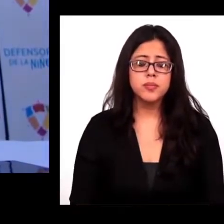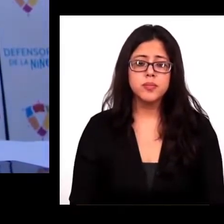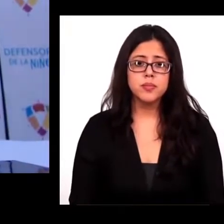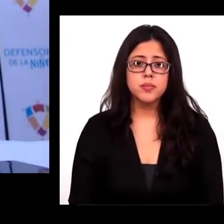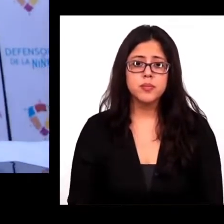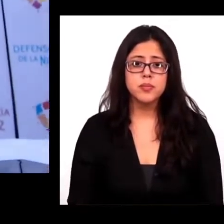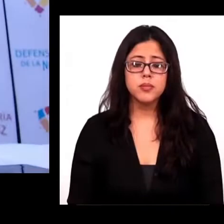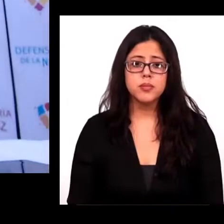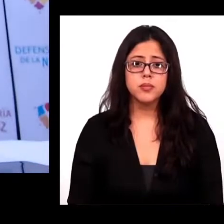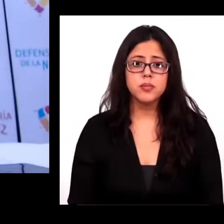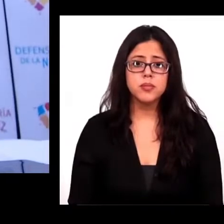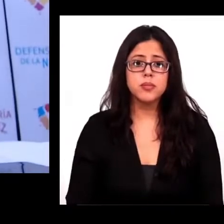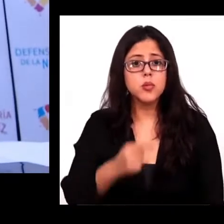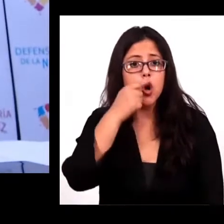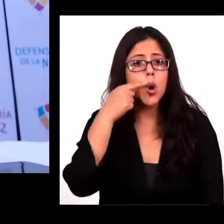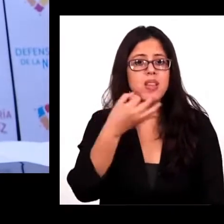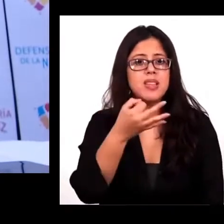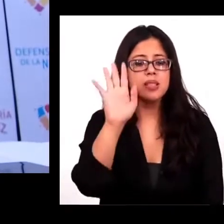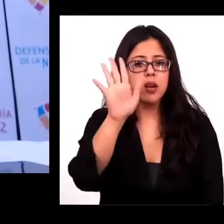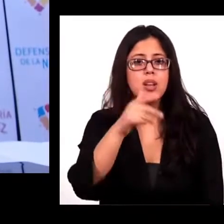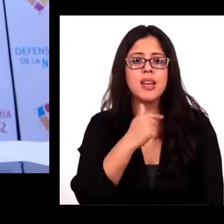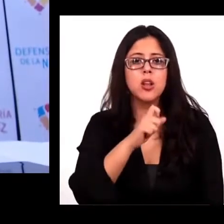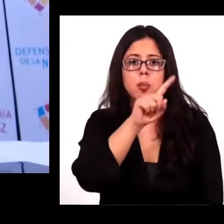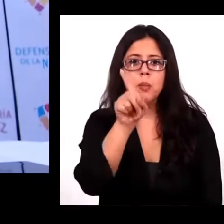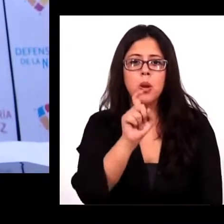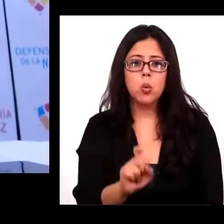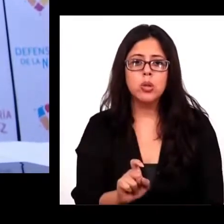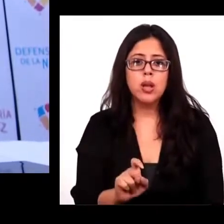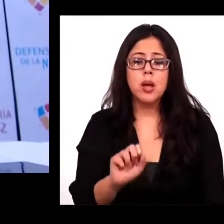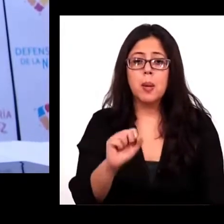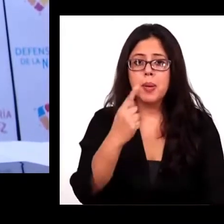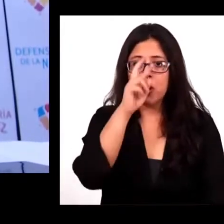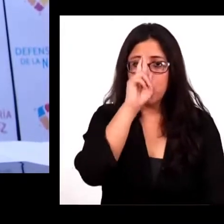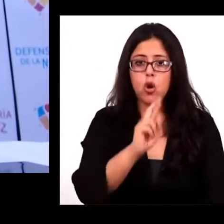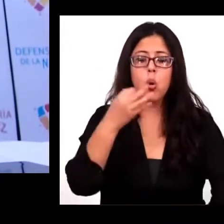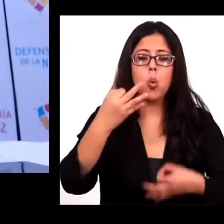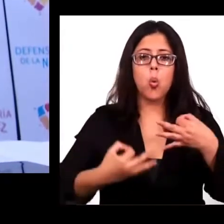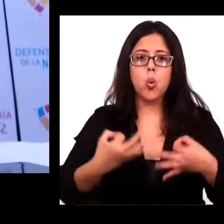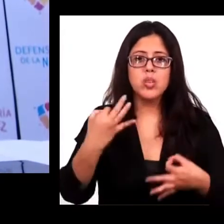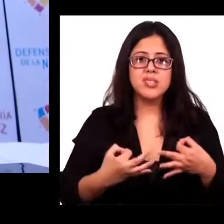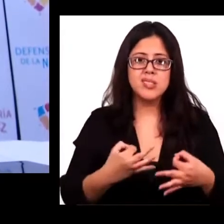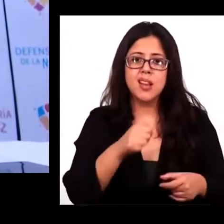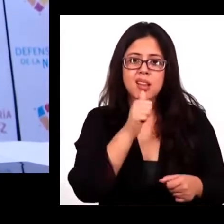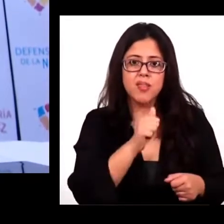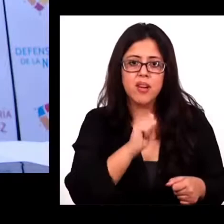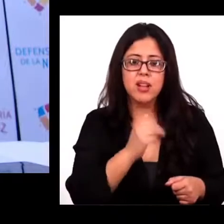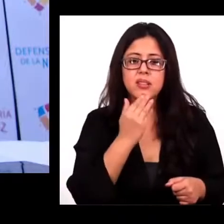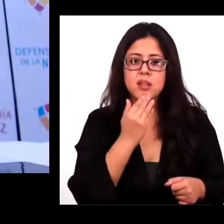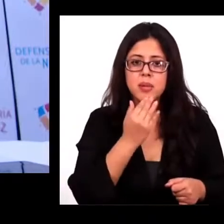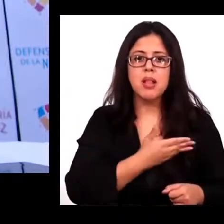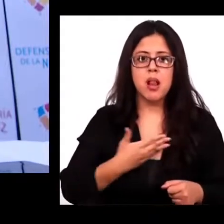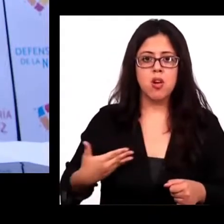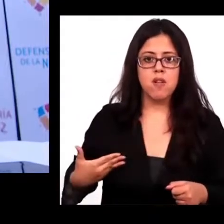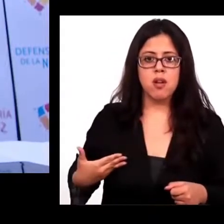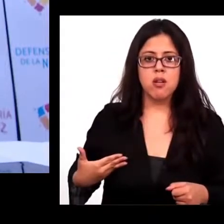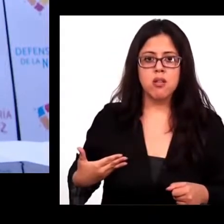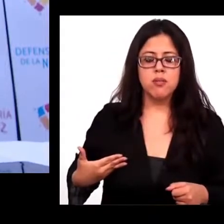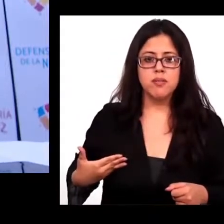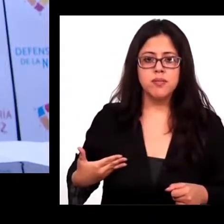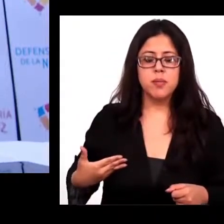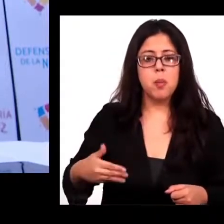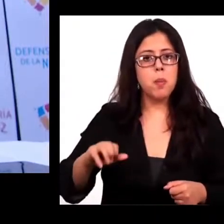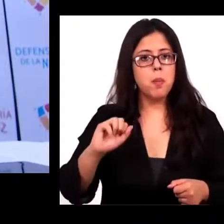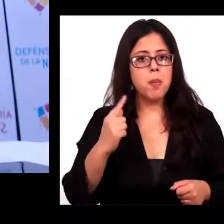Defensora, hola. Le quería preguntar primero, hay un rol judicial que aquí queda al debe y hay un rol del gobierno que también queda al debe. El primero, el